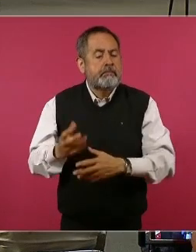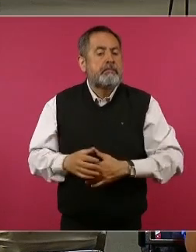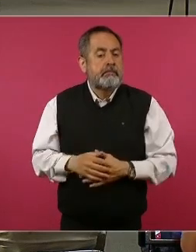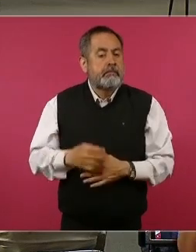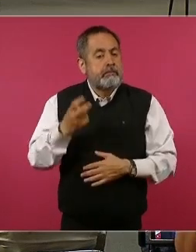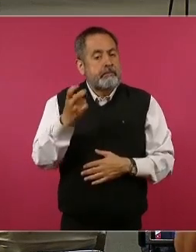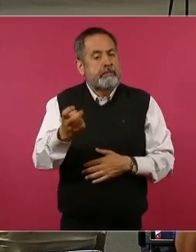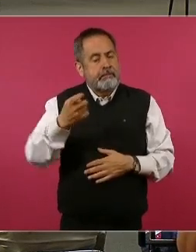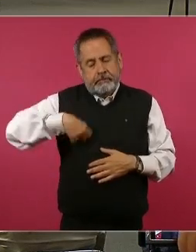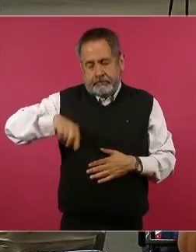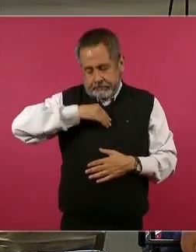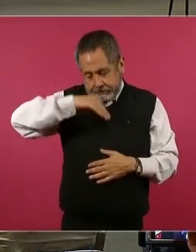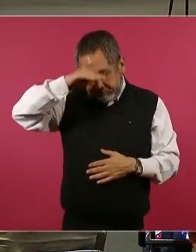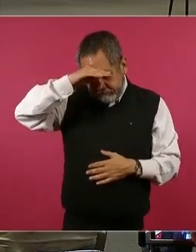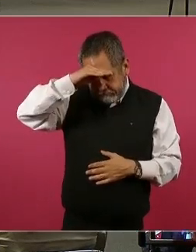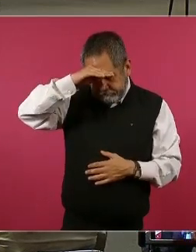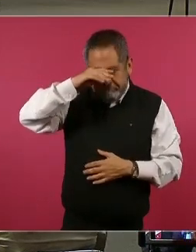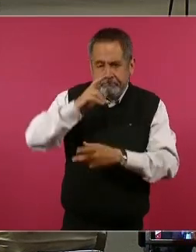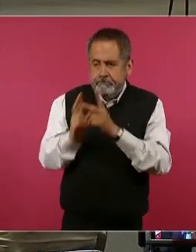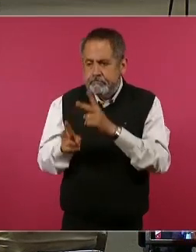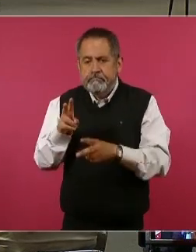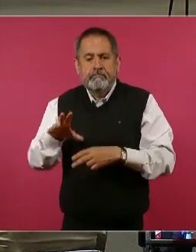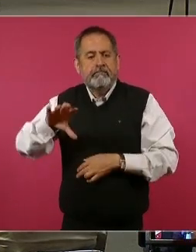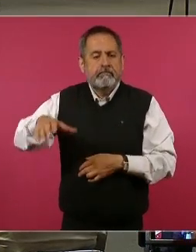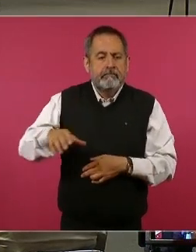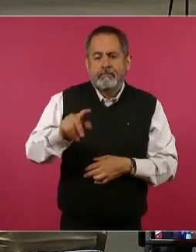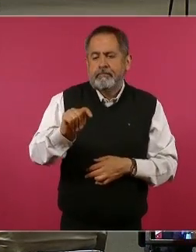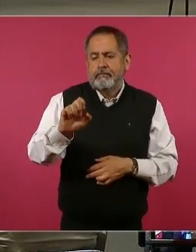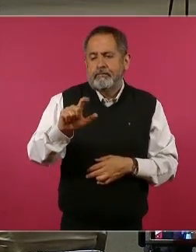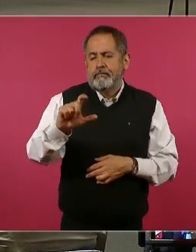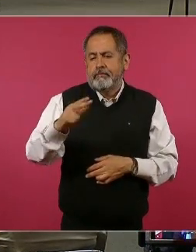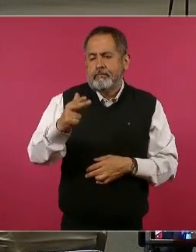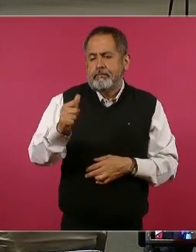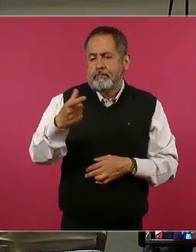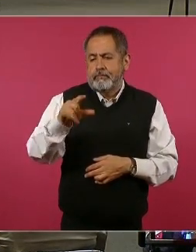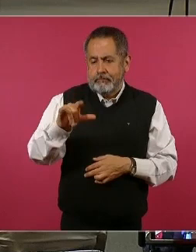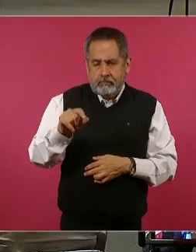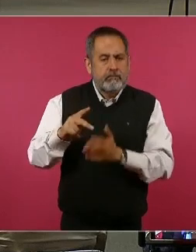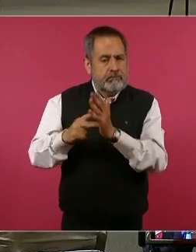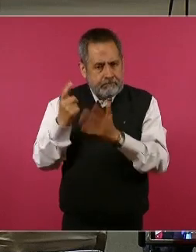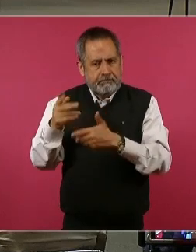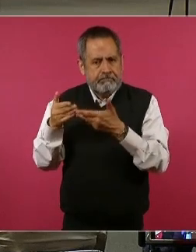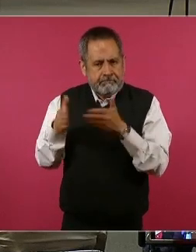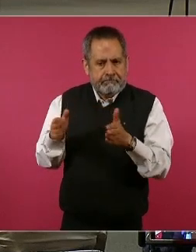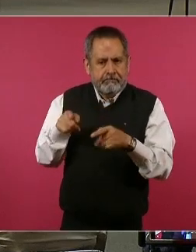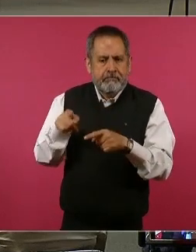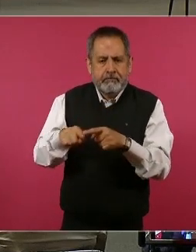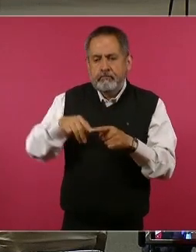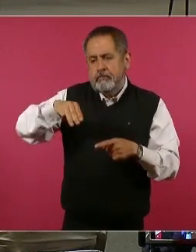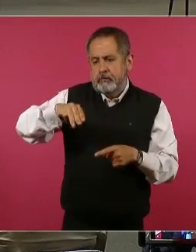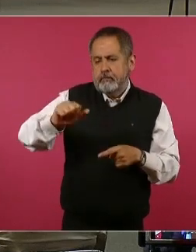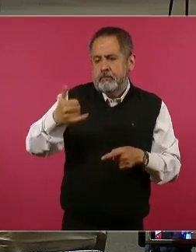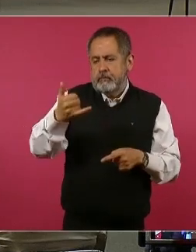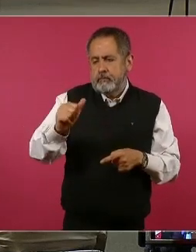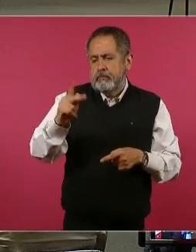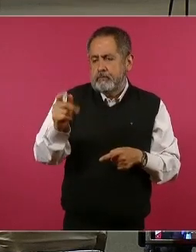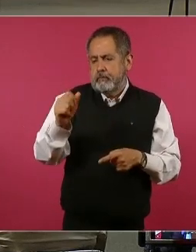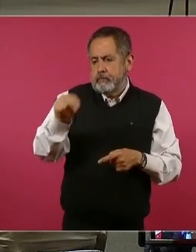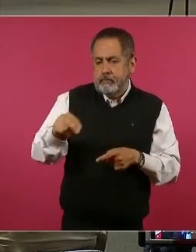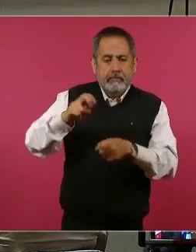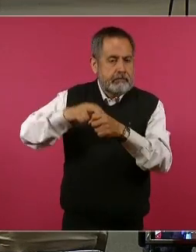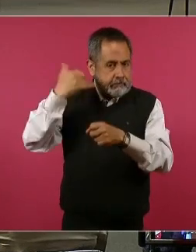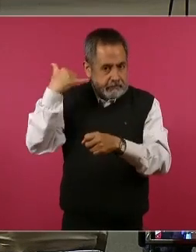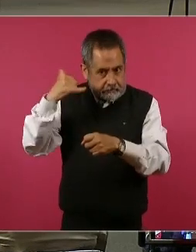que estamos considerando y hablando con la comunidad de Telchaquillo para la reapertura de Mayapán en el estado de